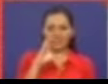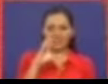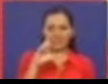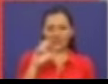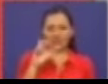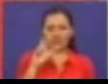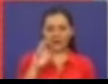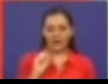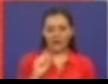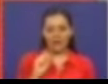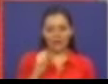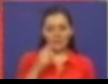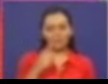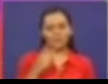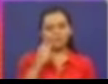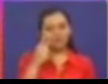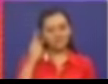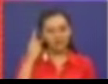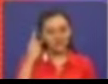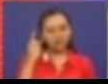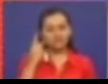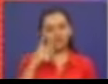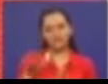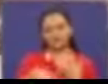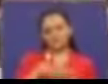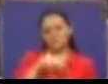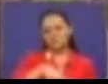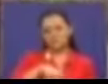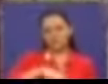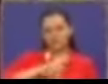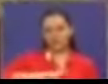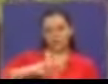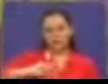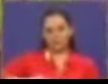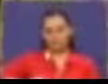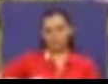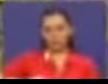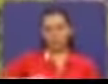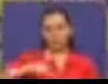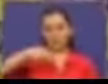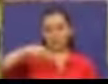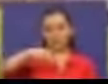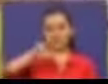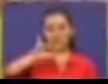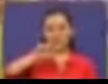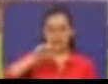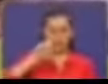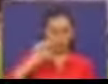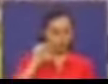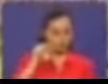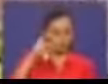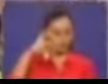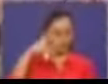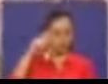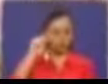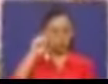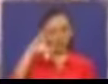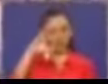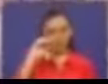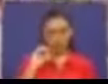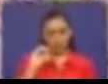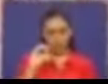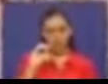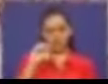los cantones de Napo, los cantones en la parte alta, Quijos, Chaco, luego está Arosemena